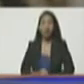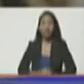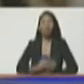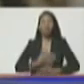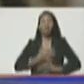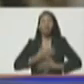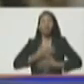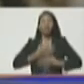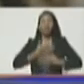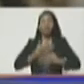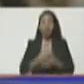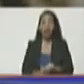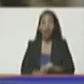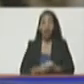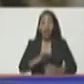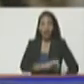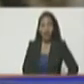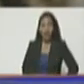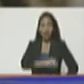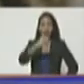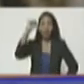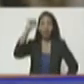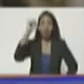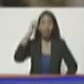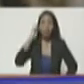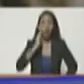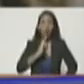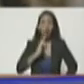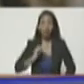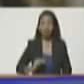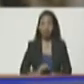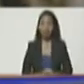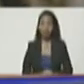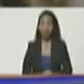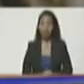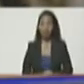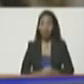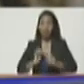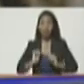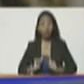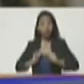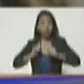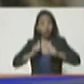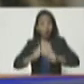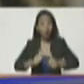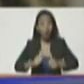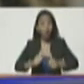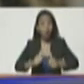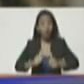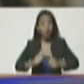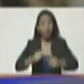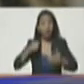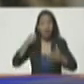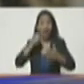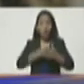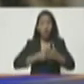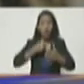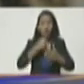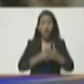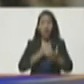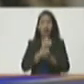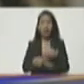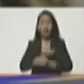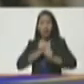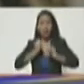inspirada en el libertador Simón Bolívar, iniciador de las luchas por la